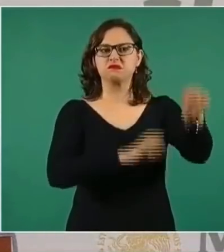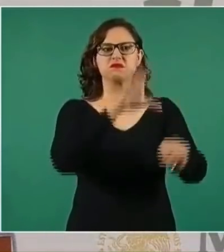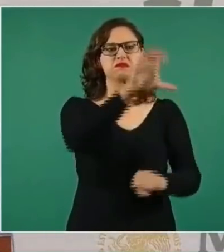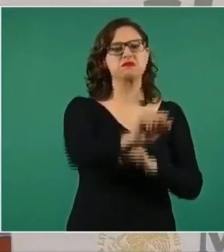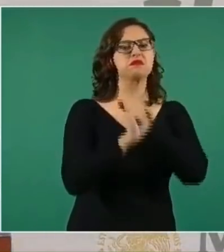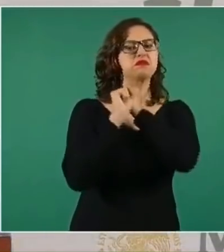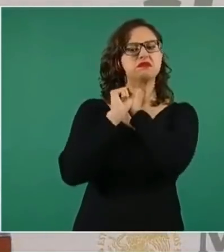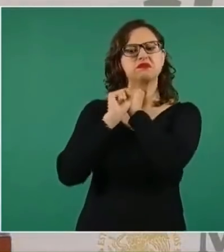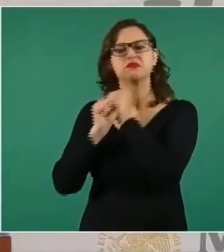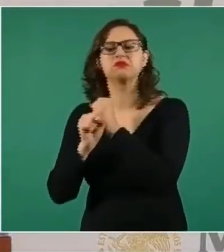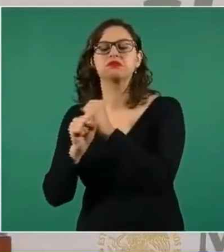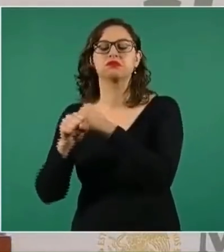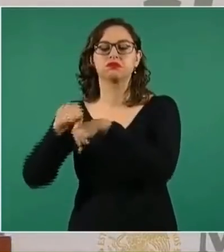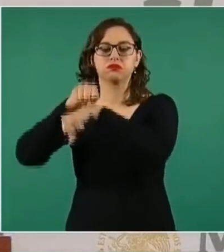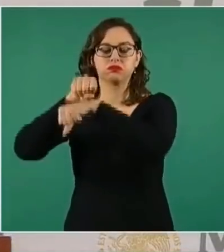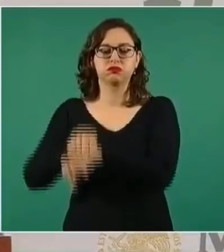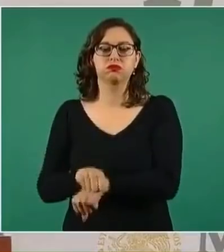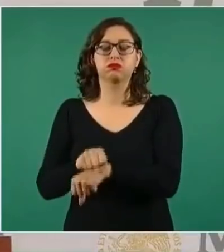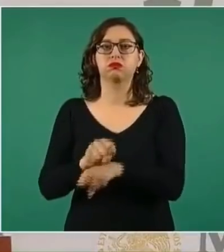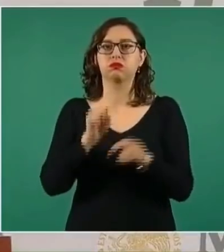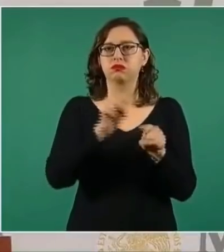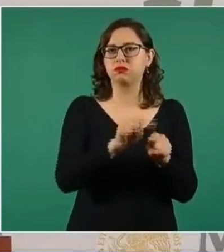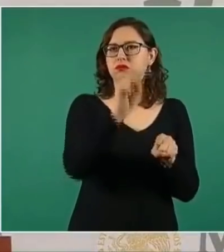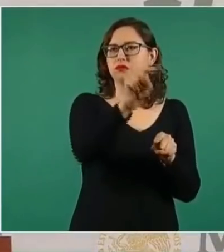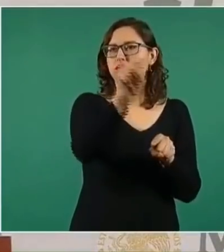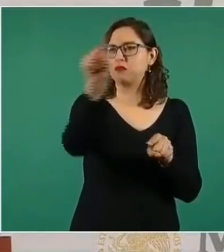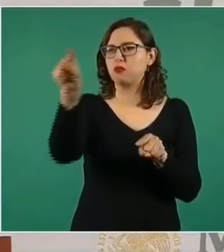En Tepeaca, Tecamachalco,